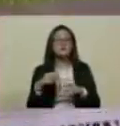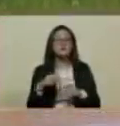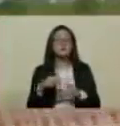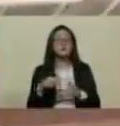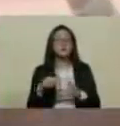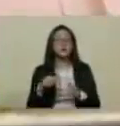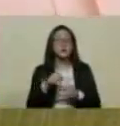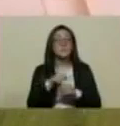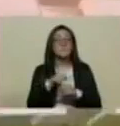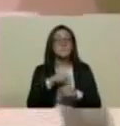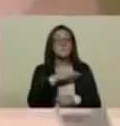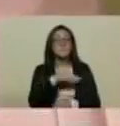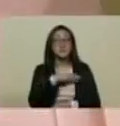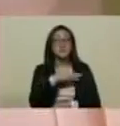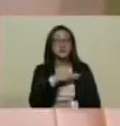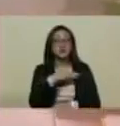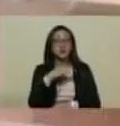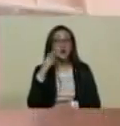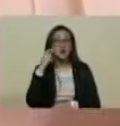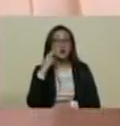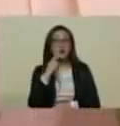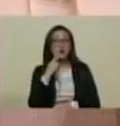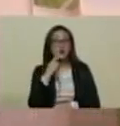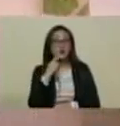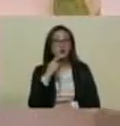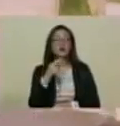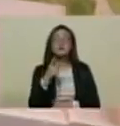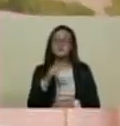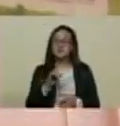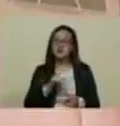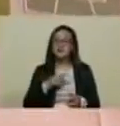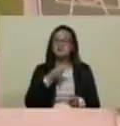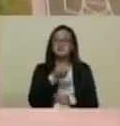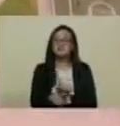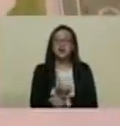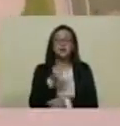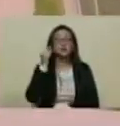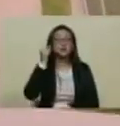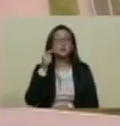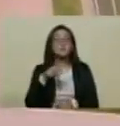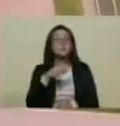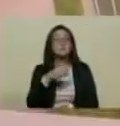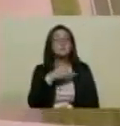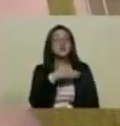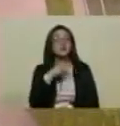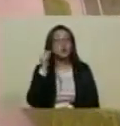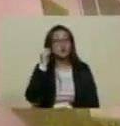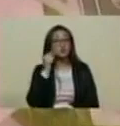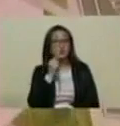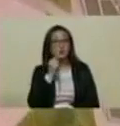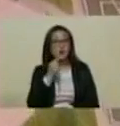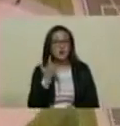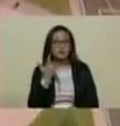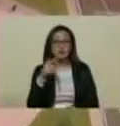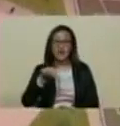Rivas, y usted va a poder sacar su carrera universitaria en la misión Sucre. ¿Qué les parece?